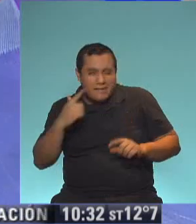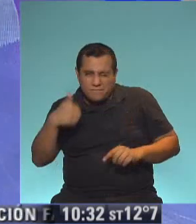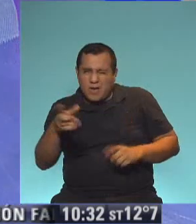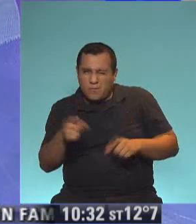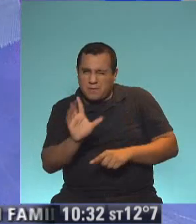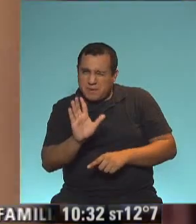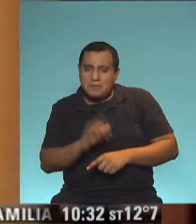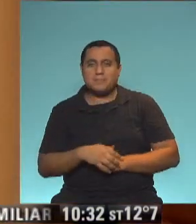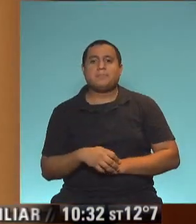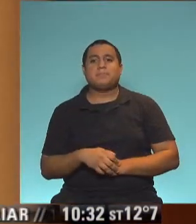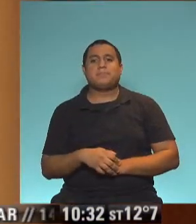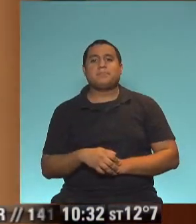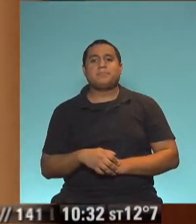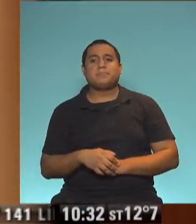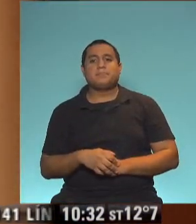volvemos!